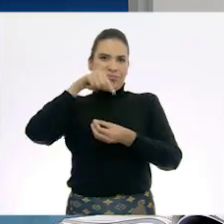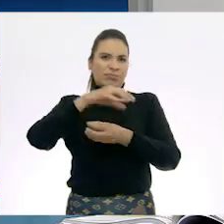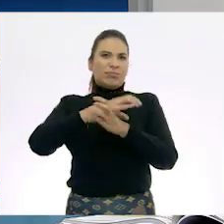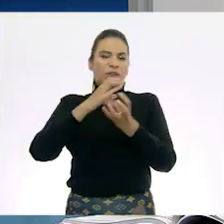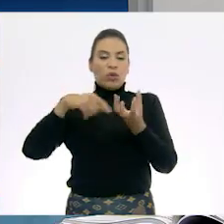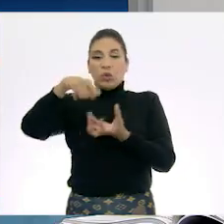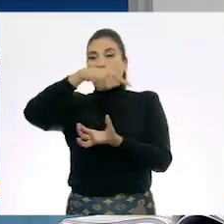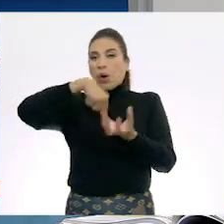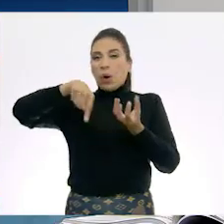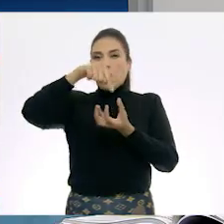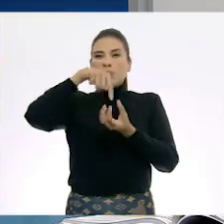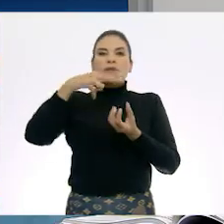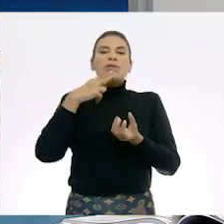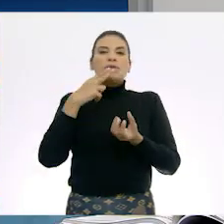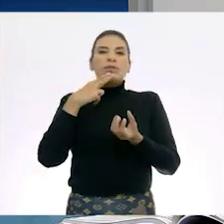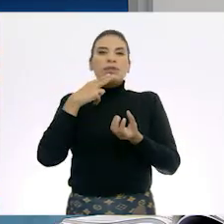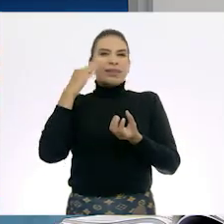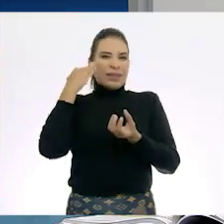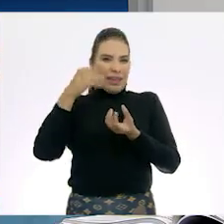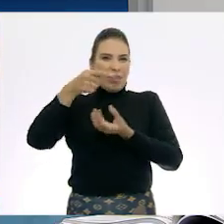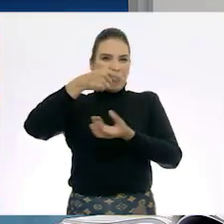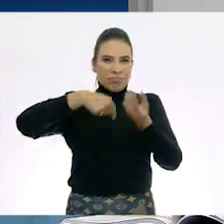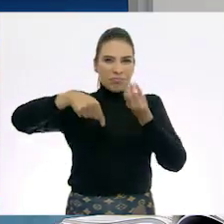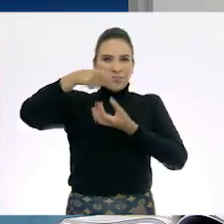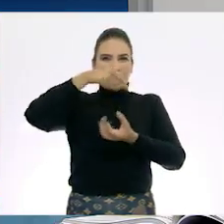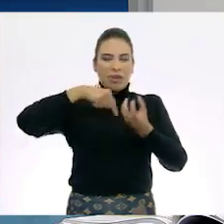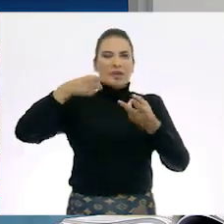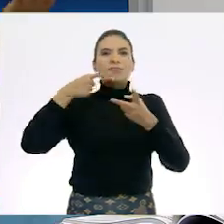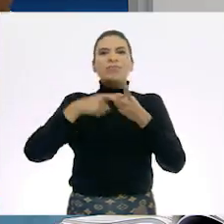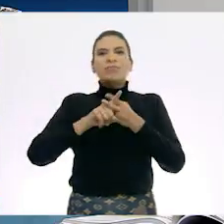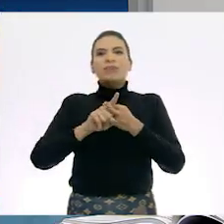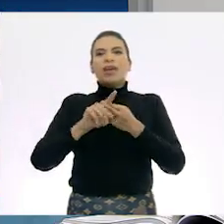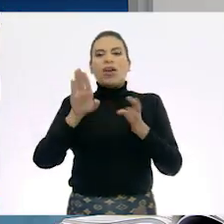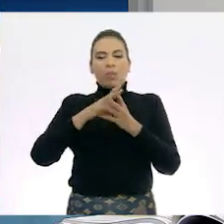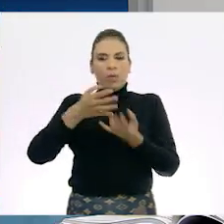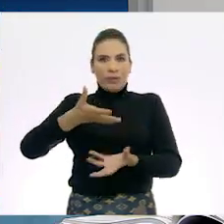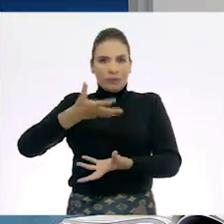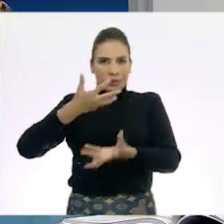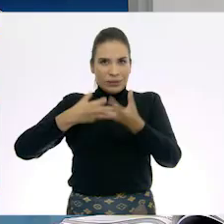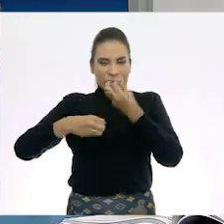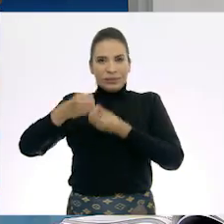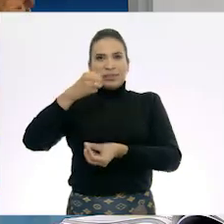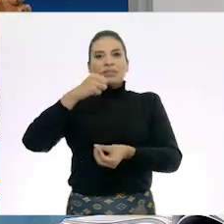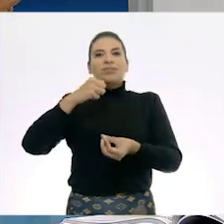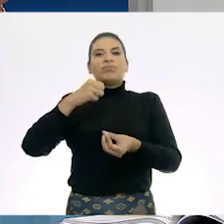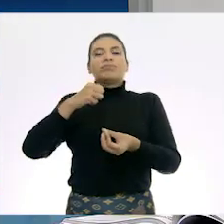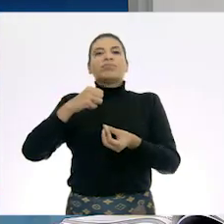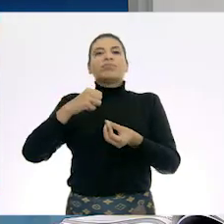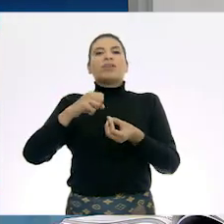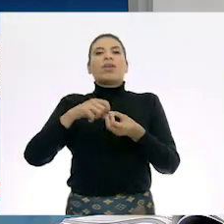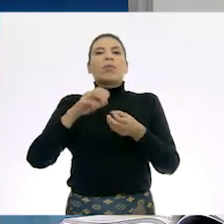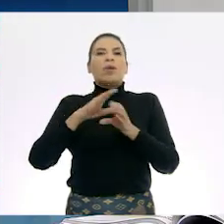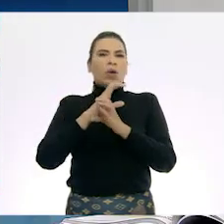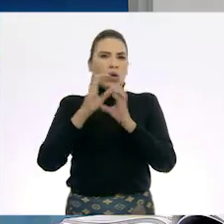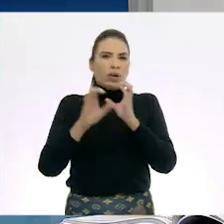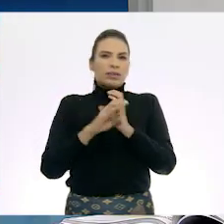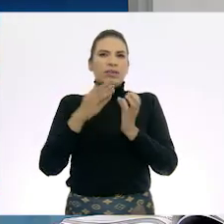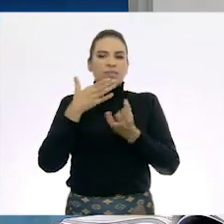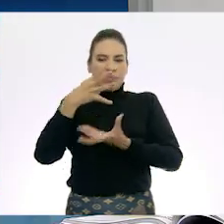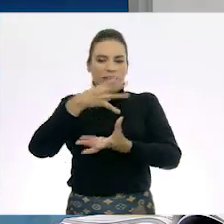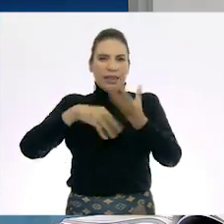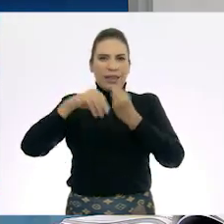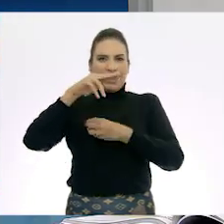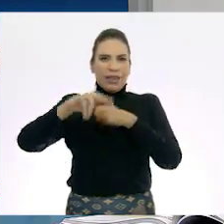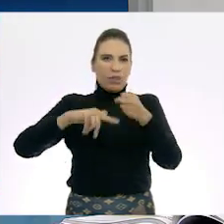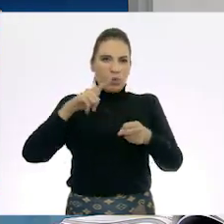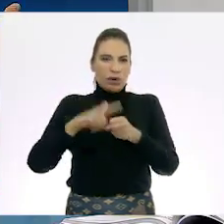Porque todo esto va a llevar un ciclo. Entonces vamos a comenzar con la extracción, con el tomar el bien, el recurso